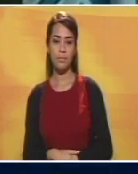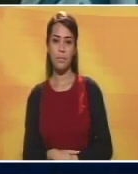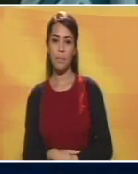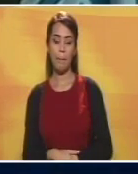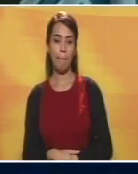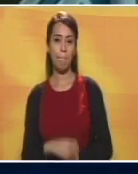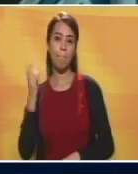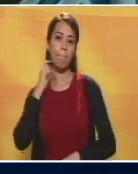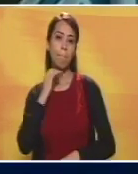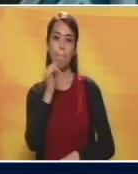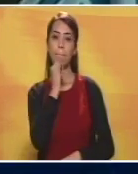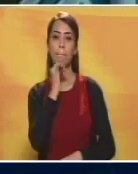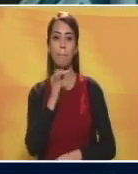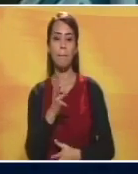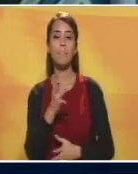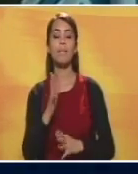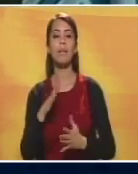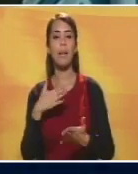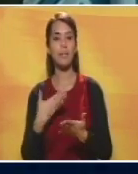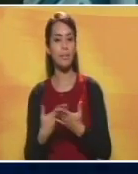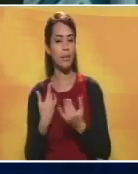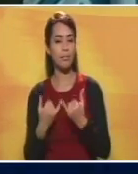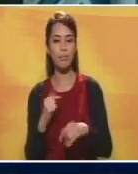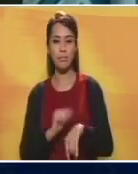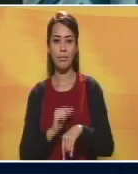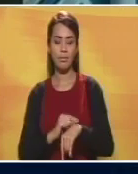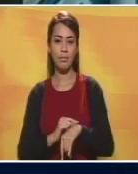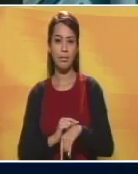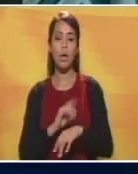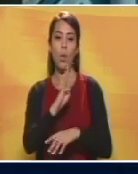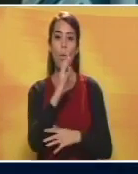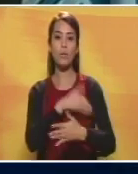Saab informó que hasta los momentos han incautado